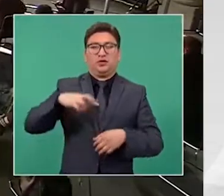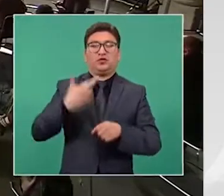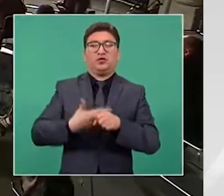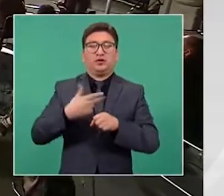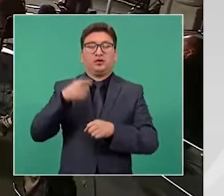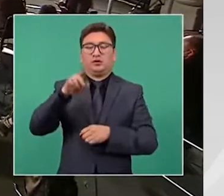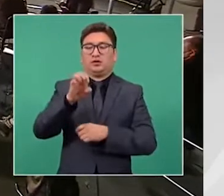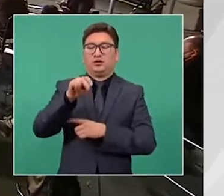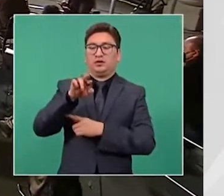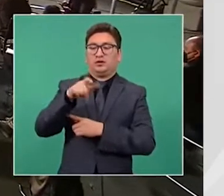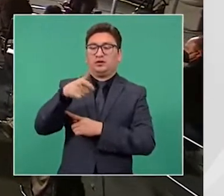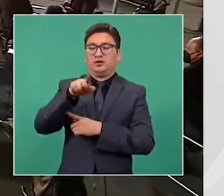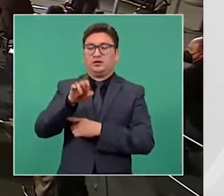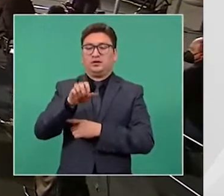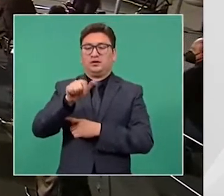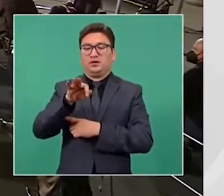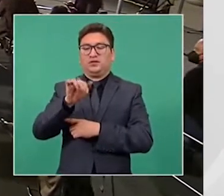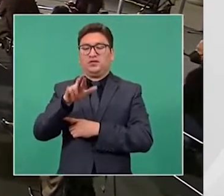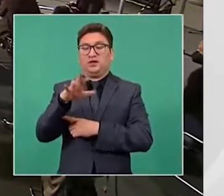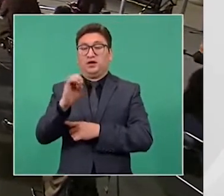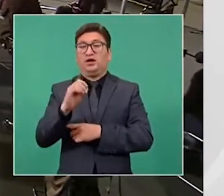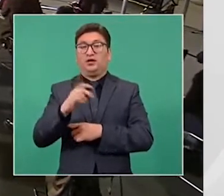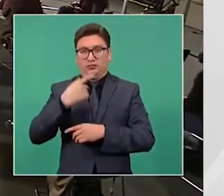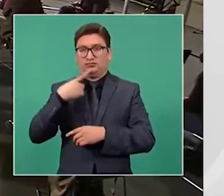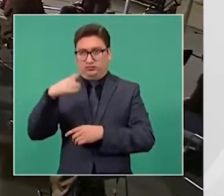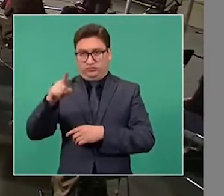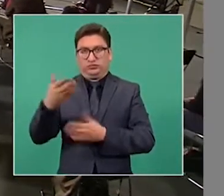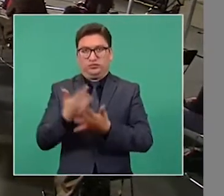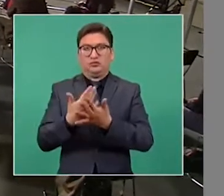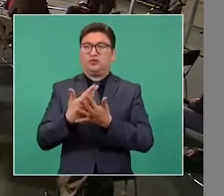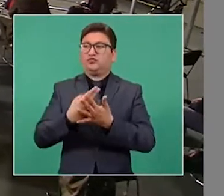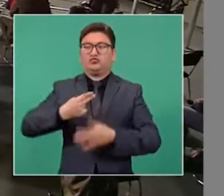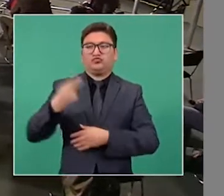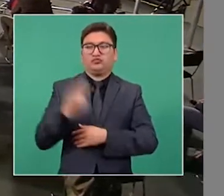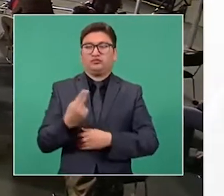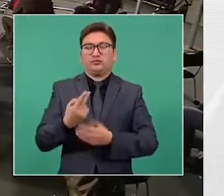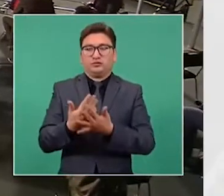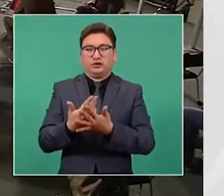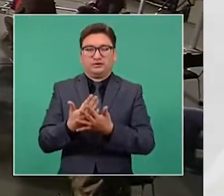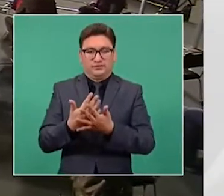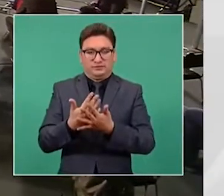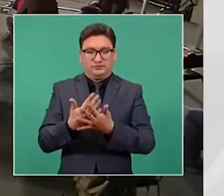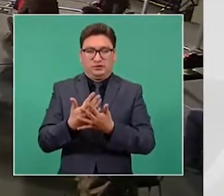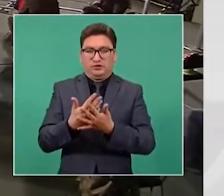gobernador Enrique Alfaro que la presente. La estoy esperando, me urge, y que no amague,